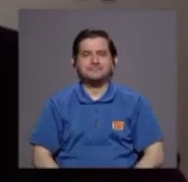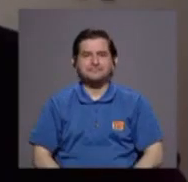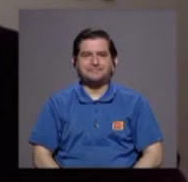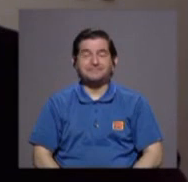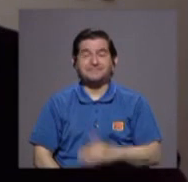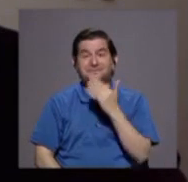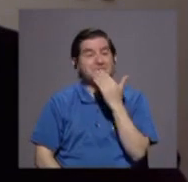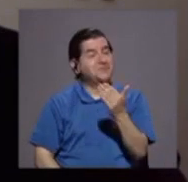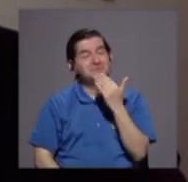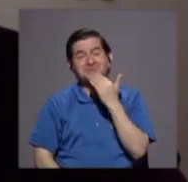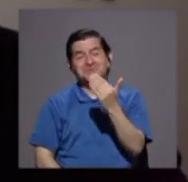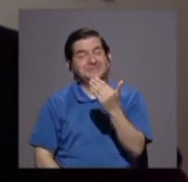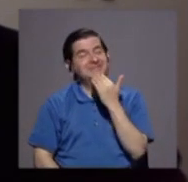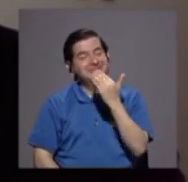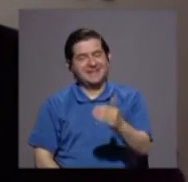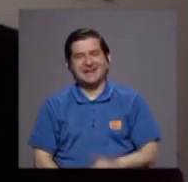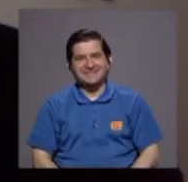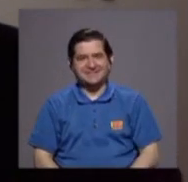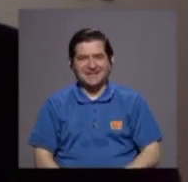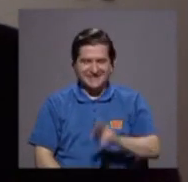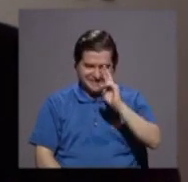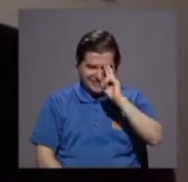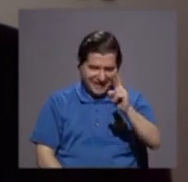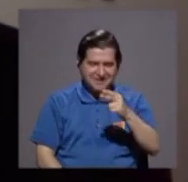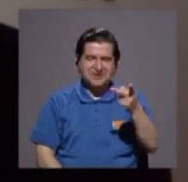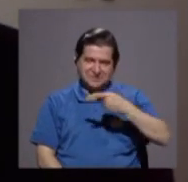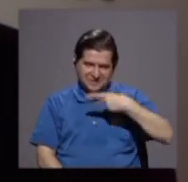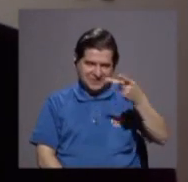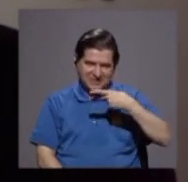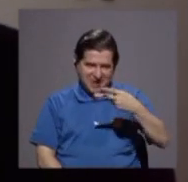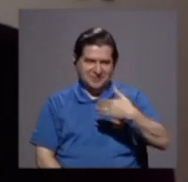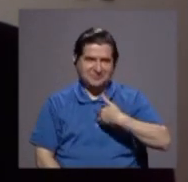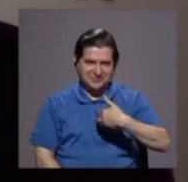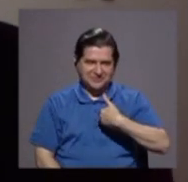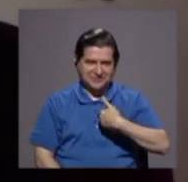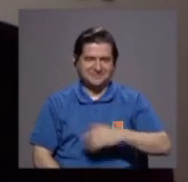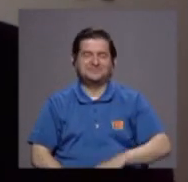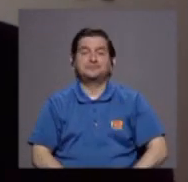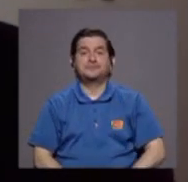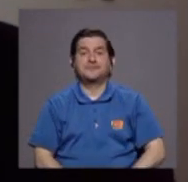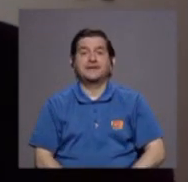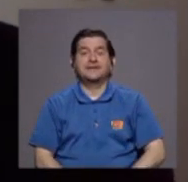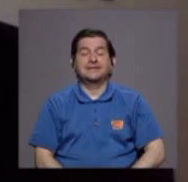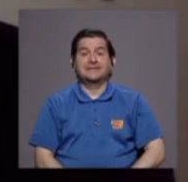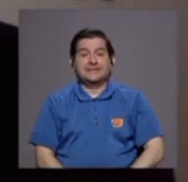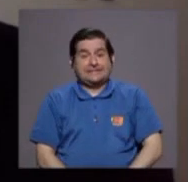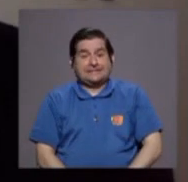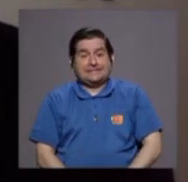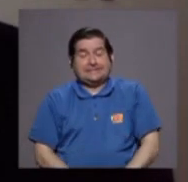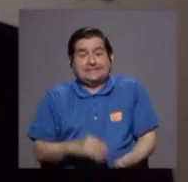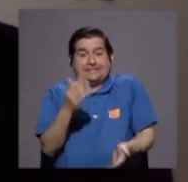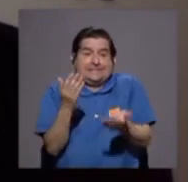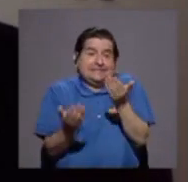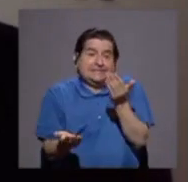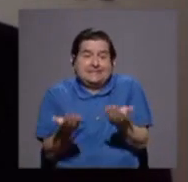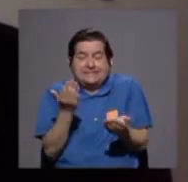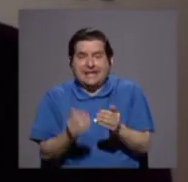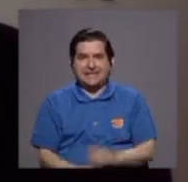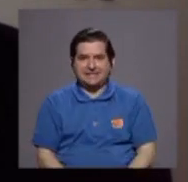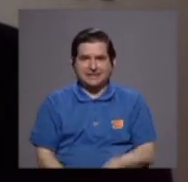Muchísimas gracias. El respeto y el aprecio es mutuo, Rafael. Pero bueno, tal vez, si